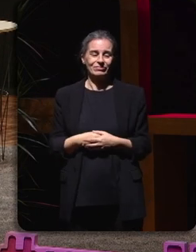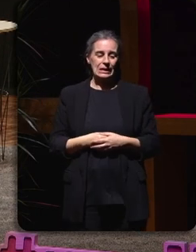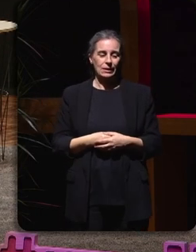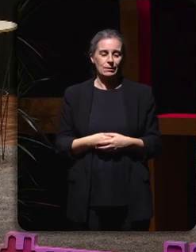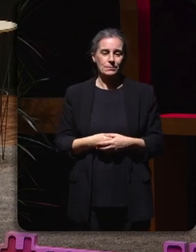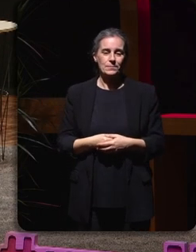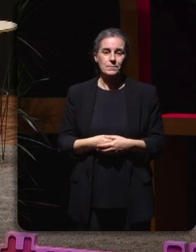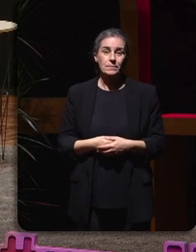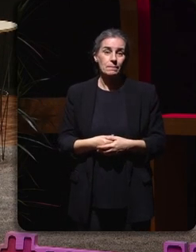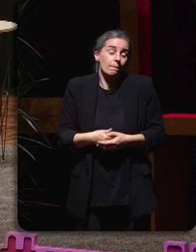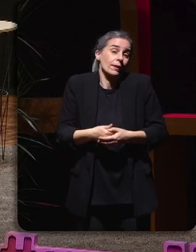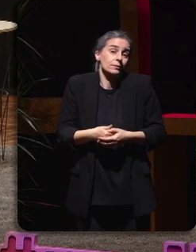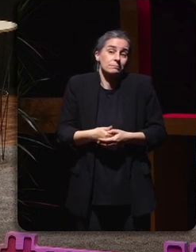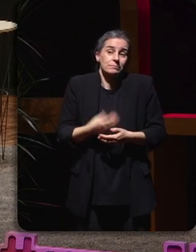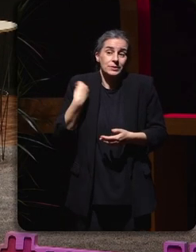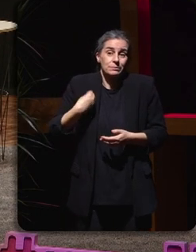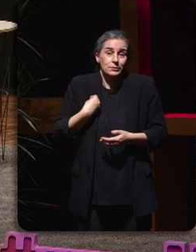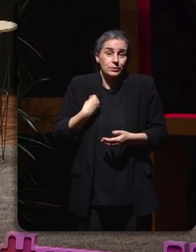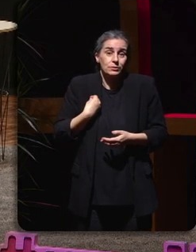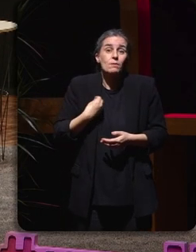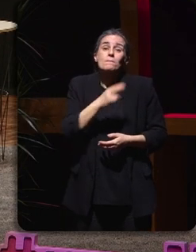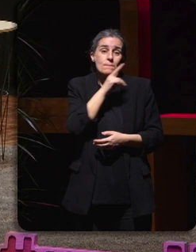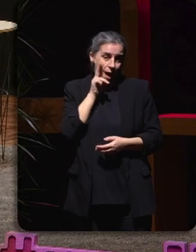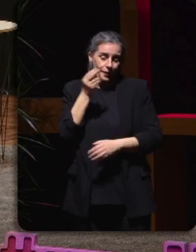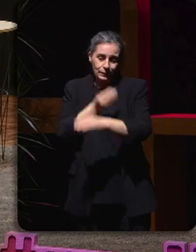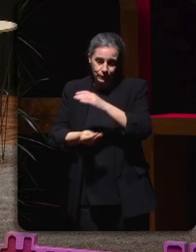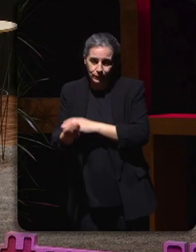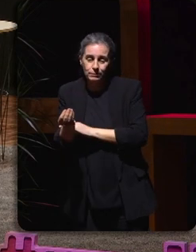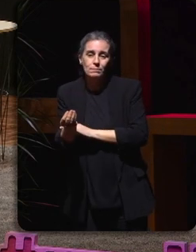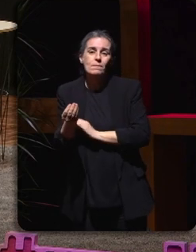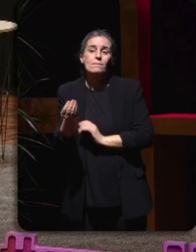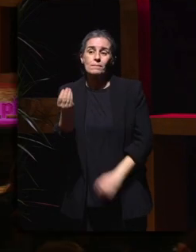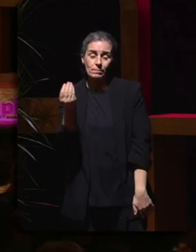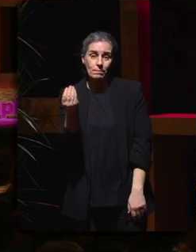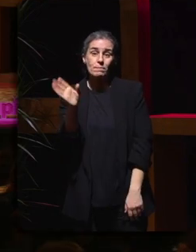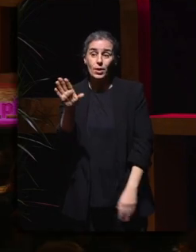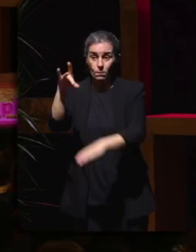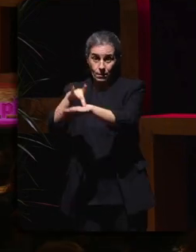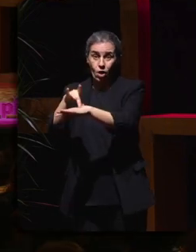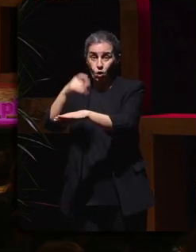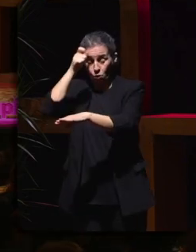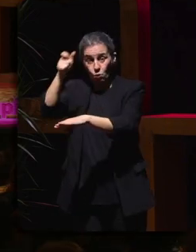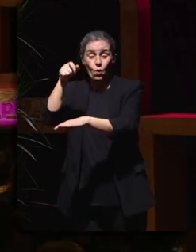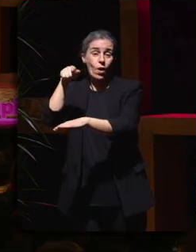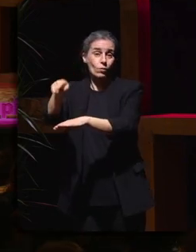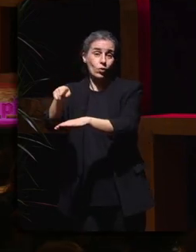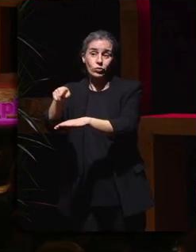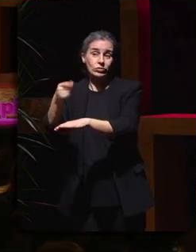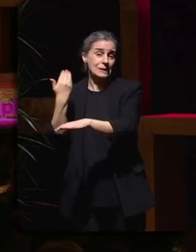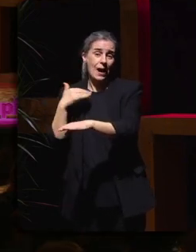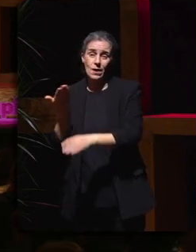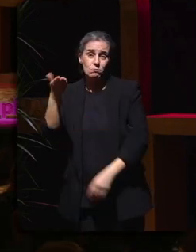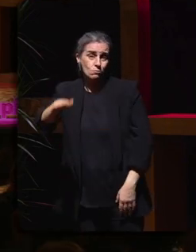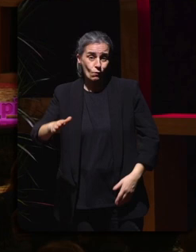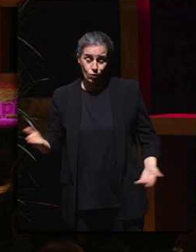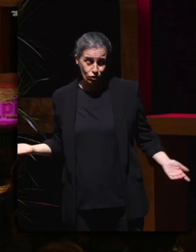el señor que me trajo Bueno me trajo al mundo mi madre pero el Señor el médico del pueblo pues Ya